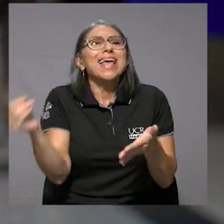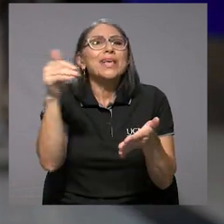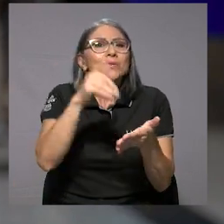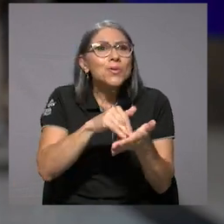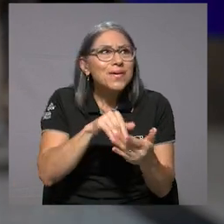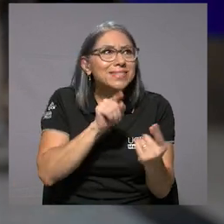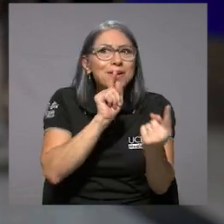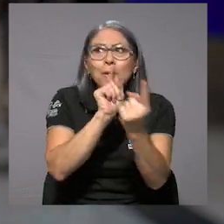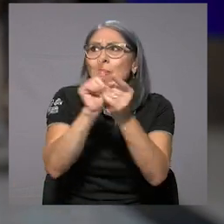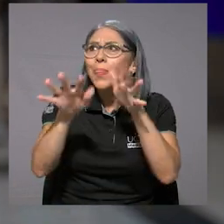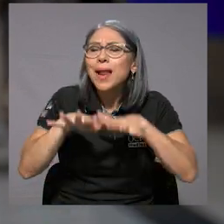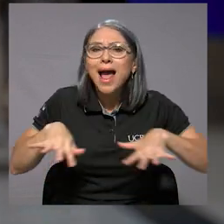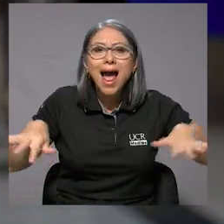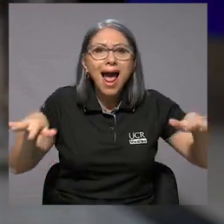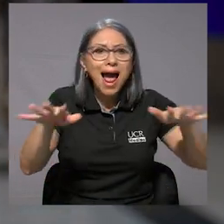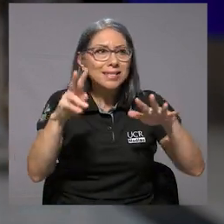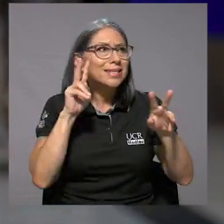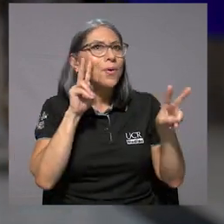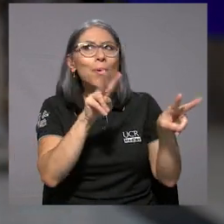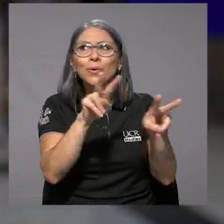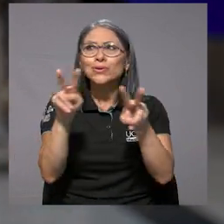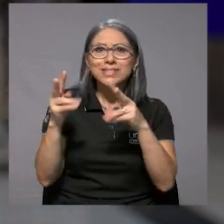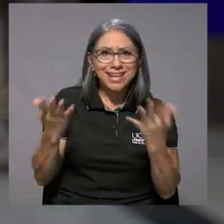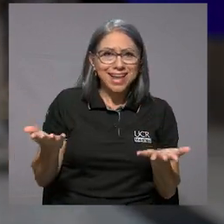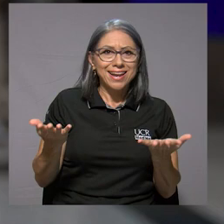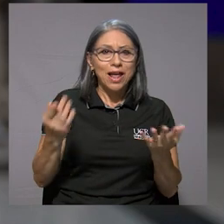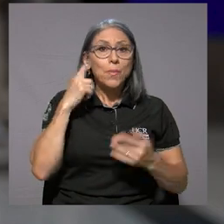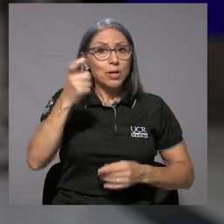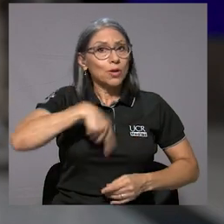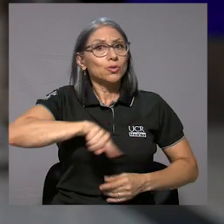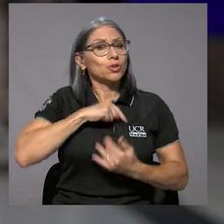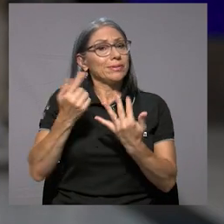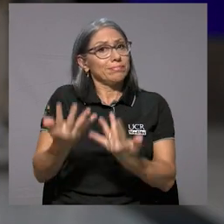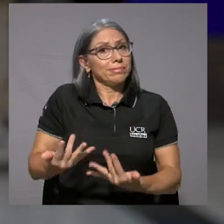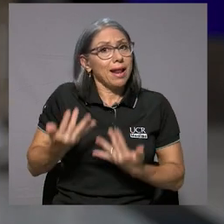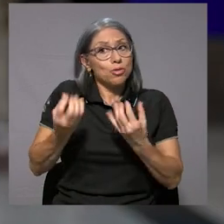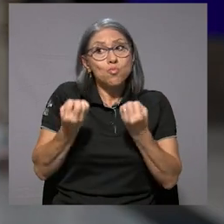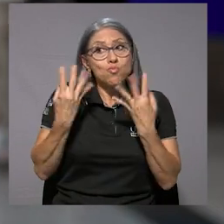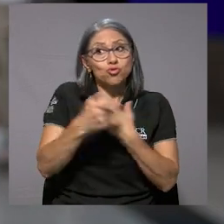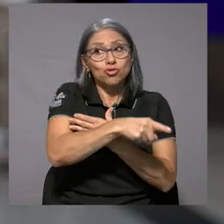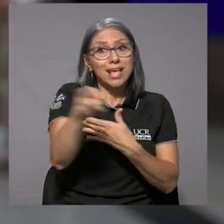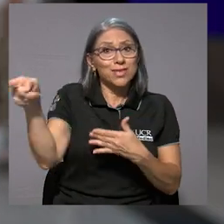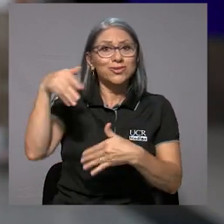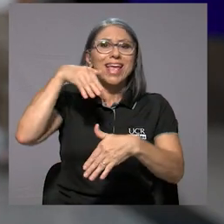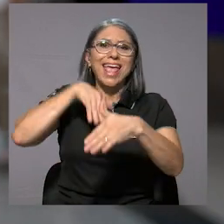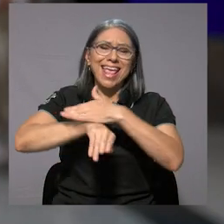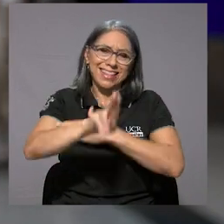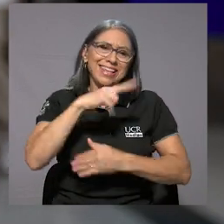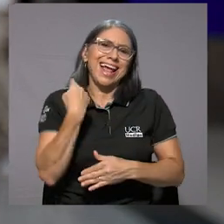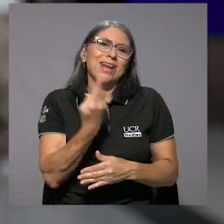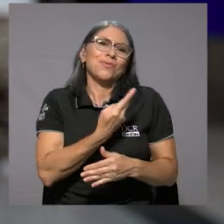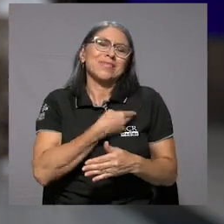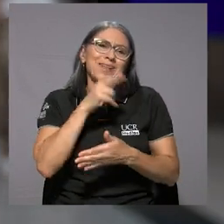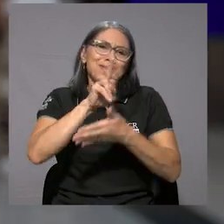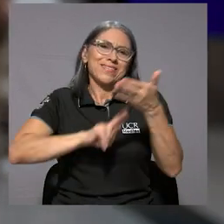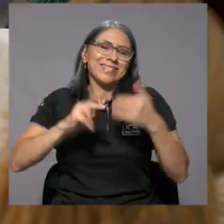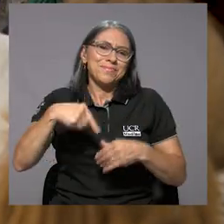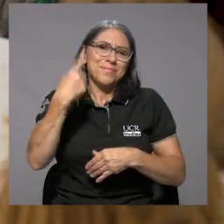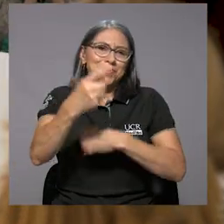conocer el campus, ¿verdad? Porque estamos esperando que muchos de ellos ingresen a nuestra universidad el próximo